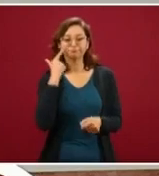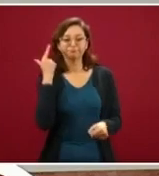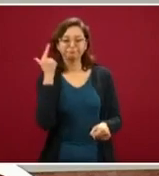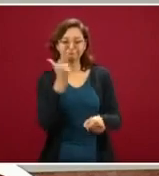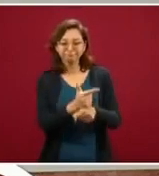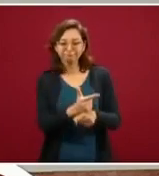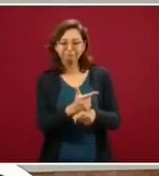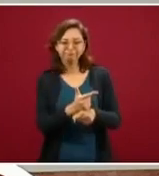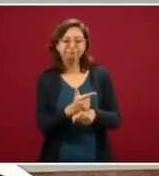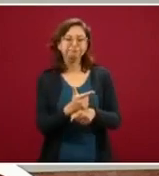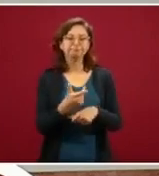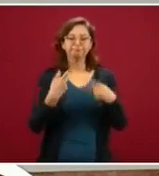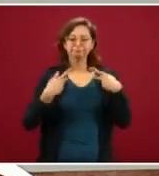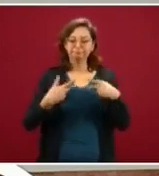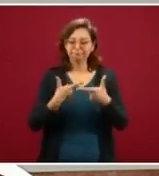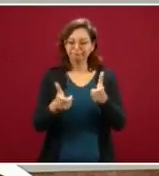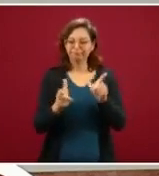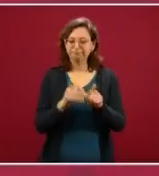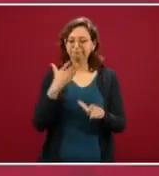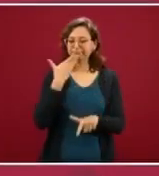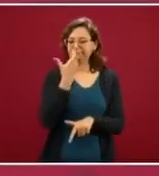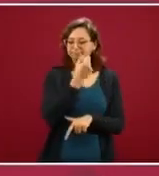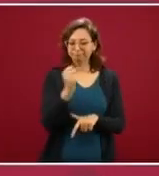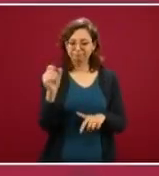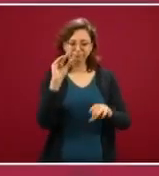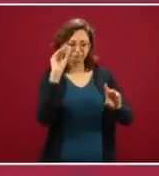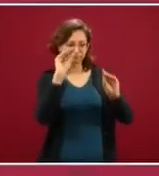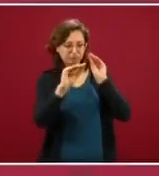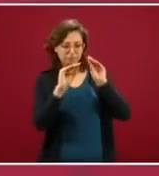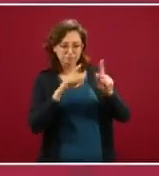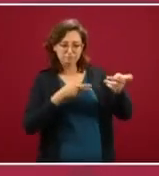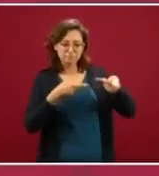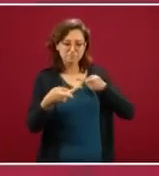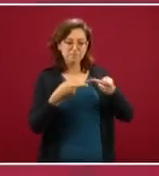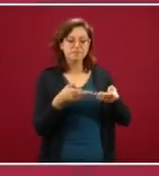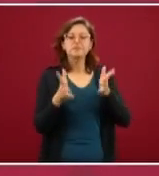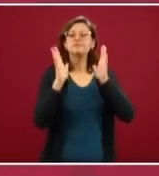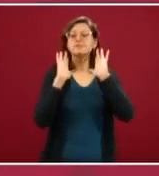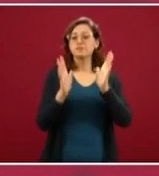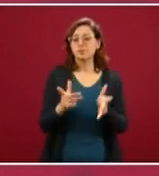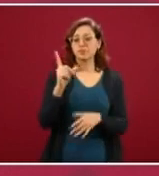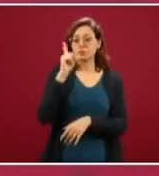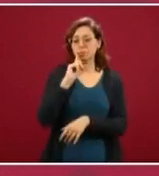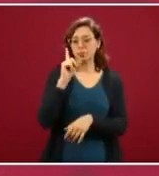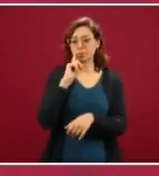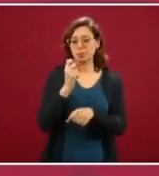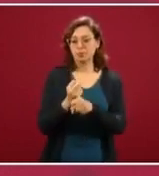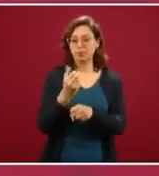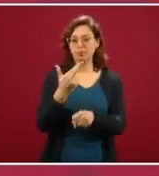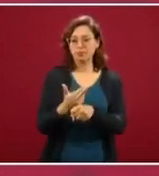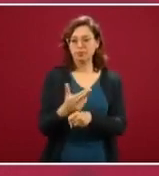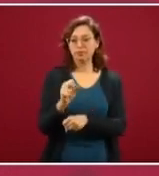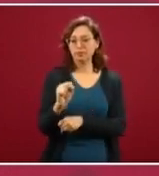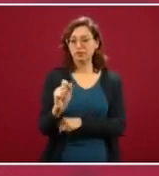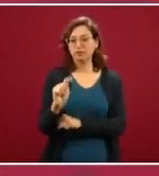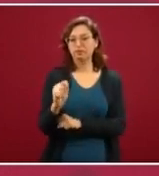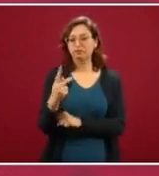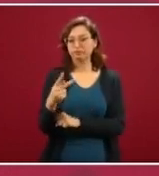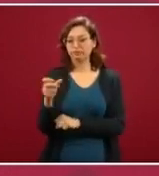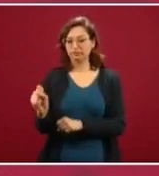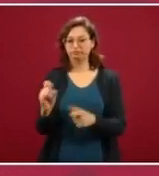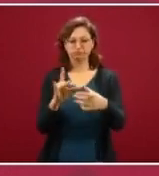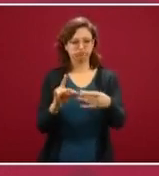diagnóstico, nos han ayudado expertos, ya lo explicó la Secretaría del Trabajo, y cuando